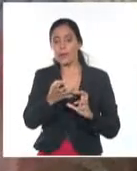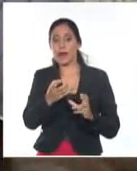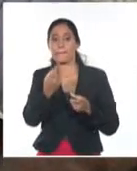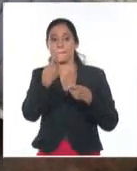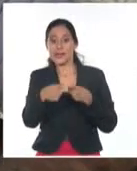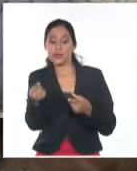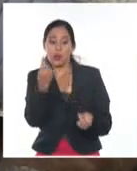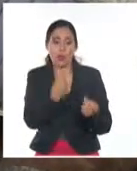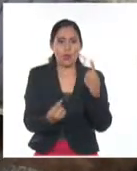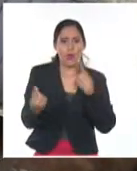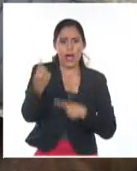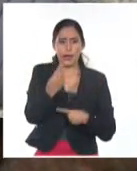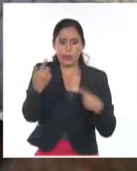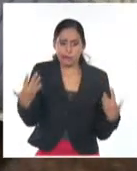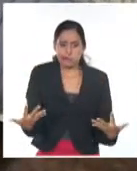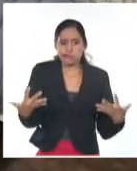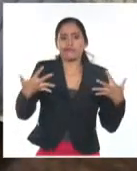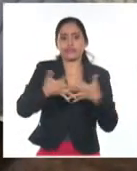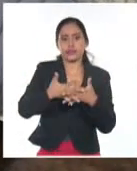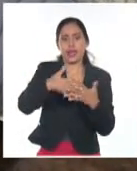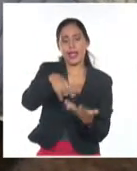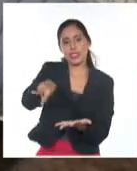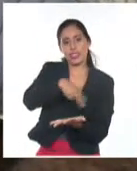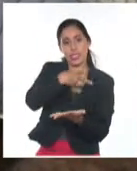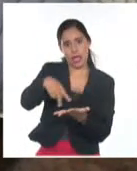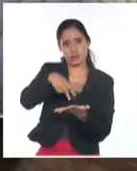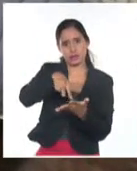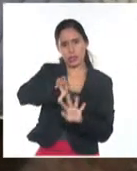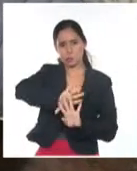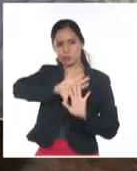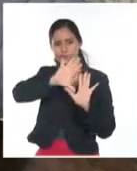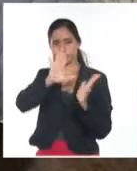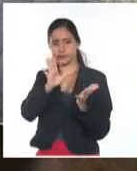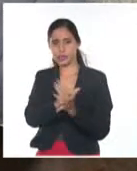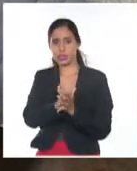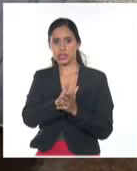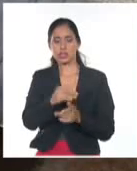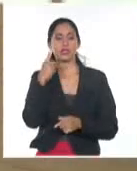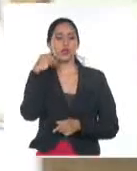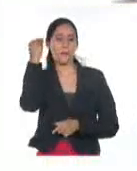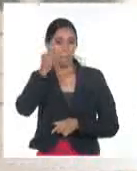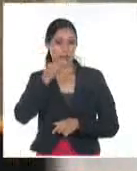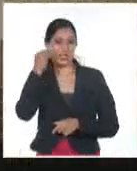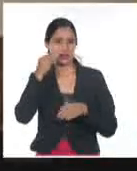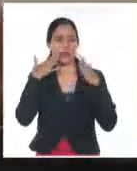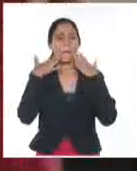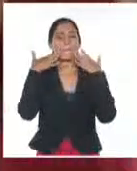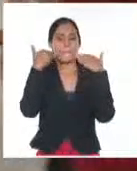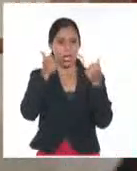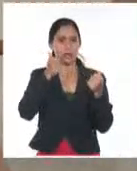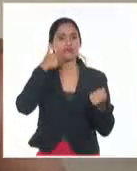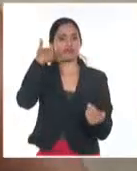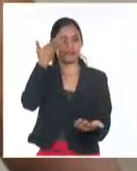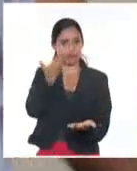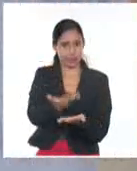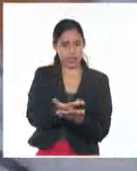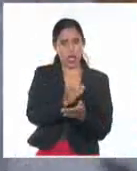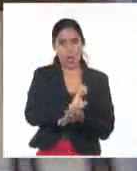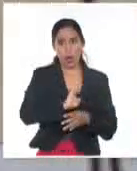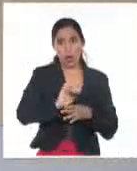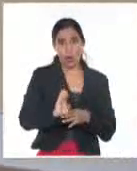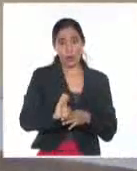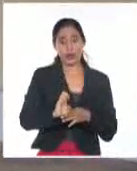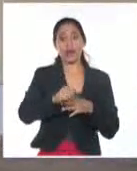a lo que es la danza en sentido general. Yo estoy seguro de que va a ser una buena propuesta. El clásico personaje de